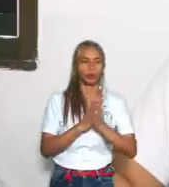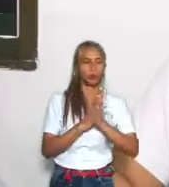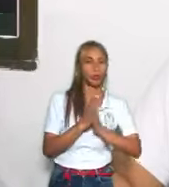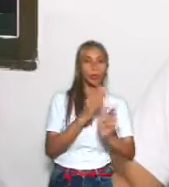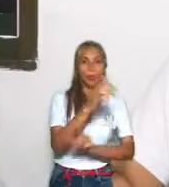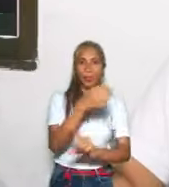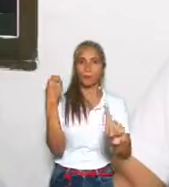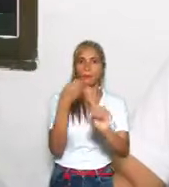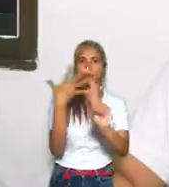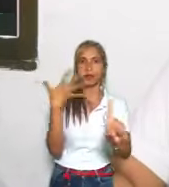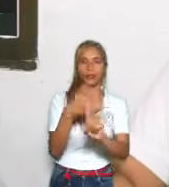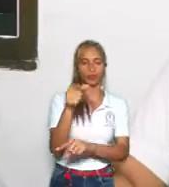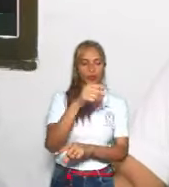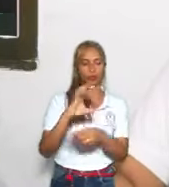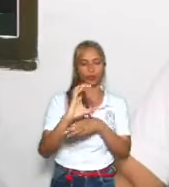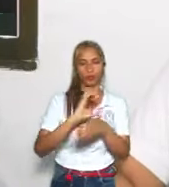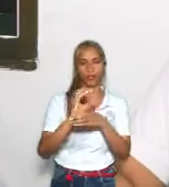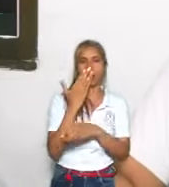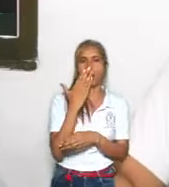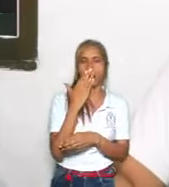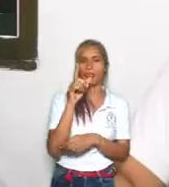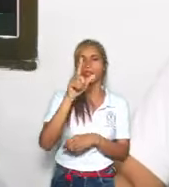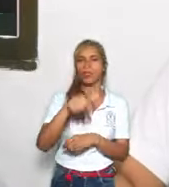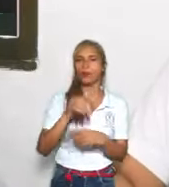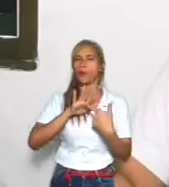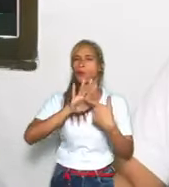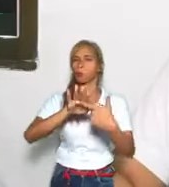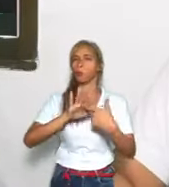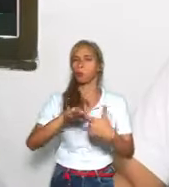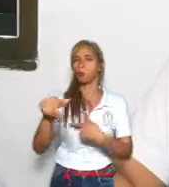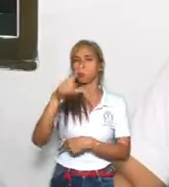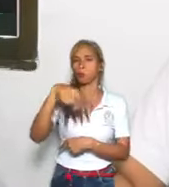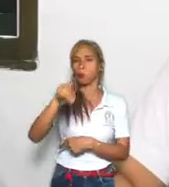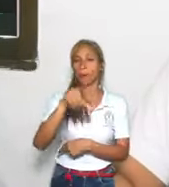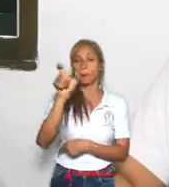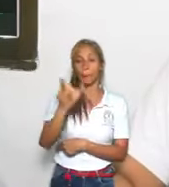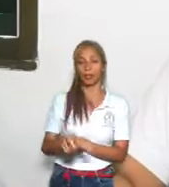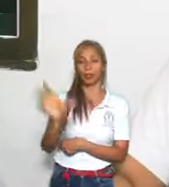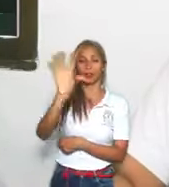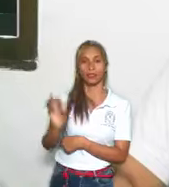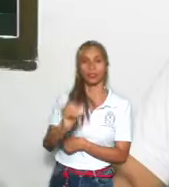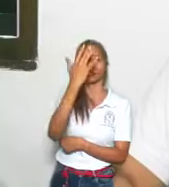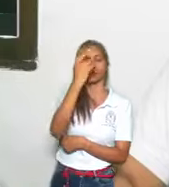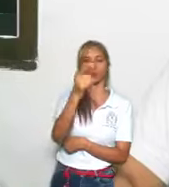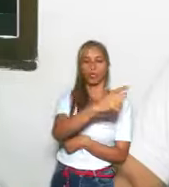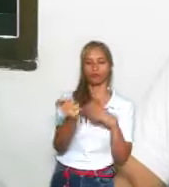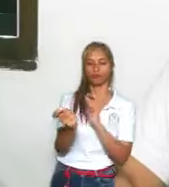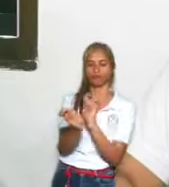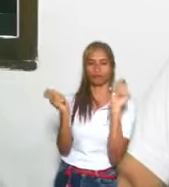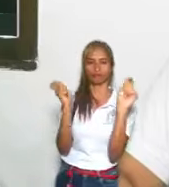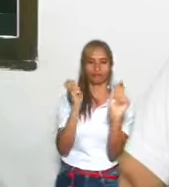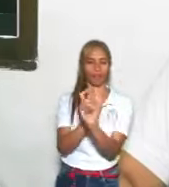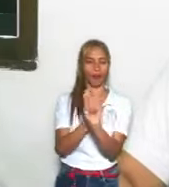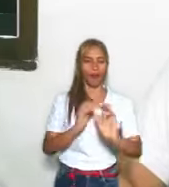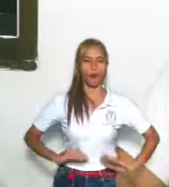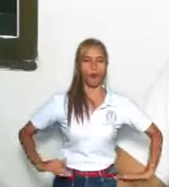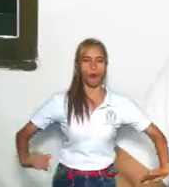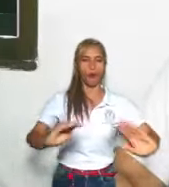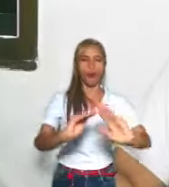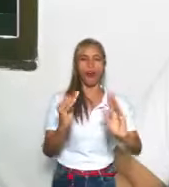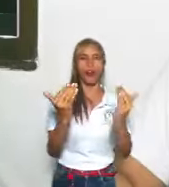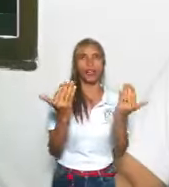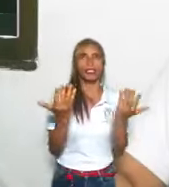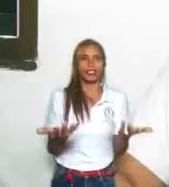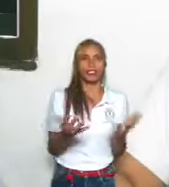nivel de municipio, esto se reflejará también en todos los quindianos, pues se convierte en un espacio que, si bien mantiene como toda esta